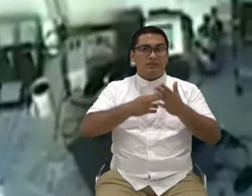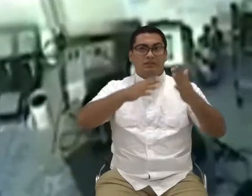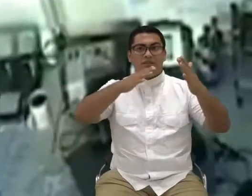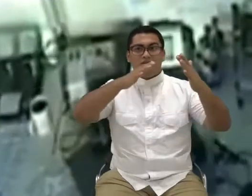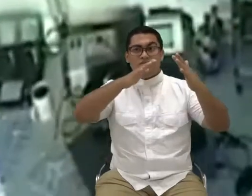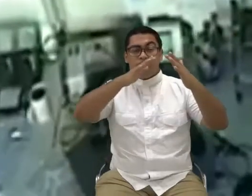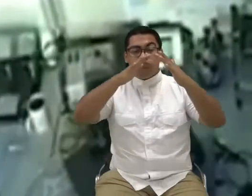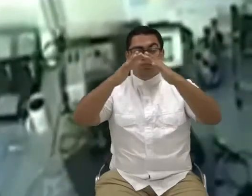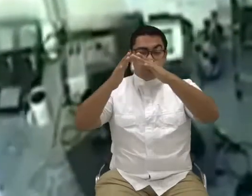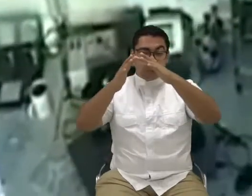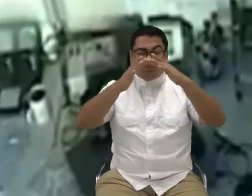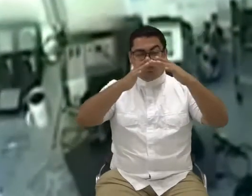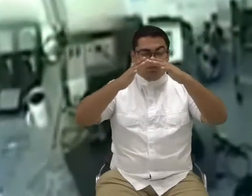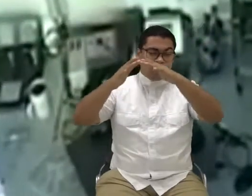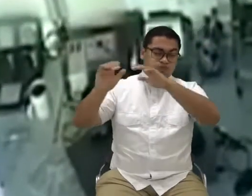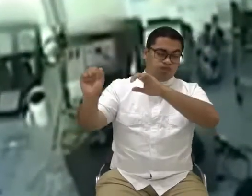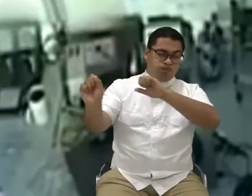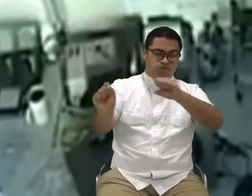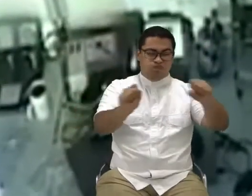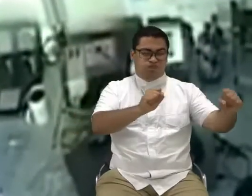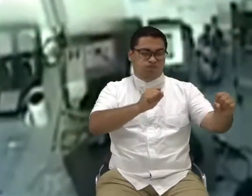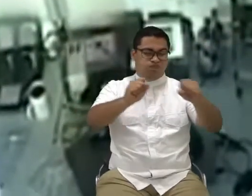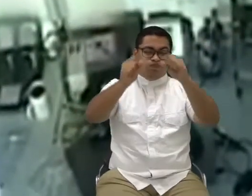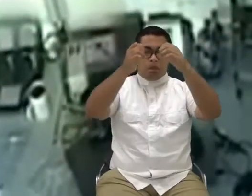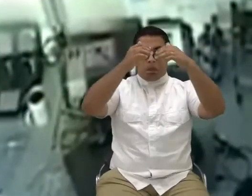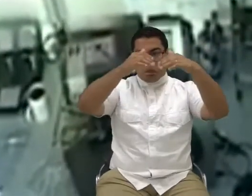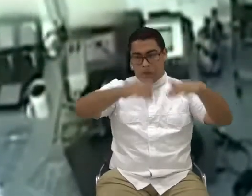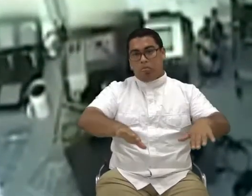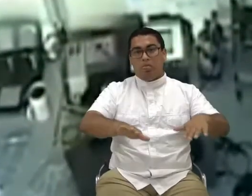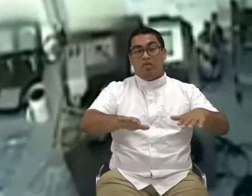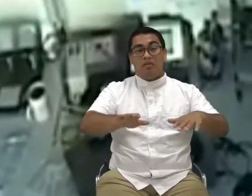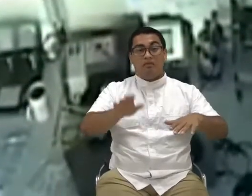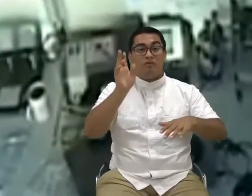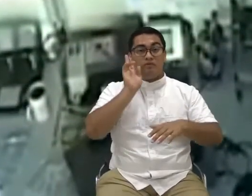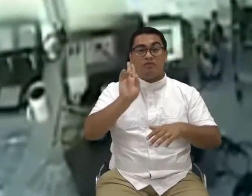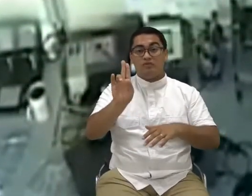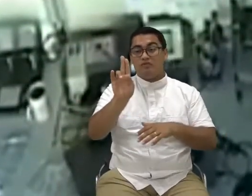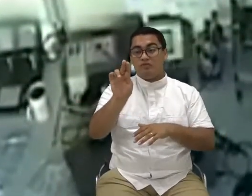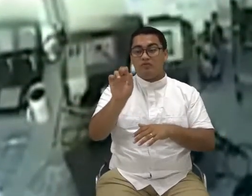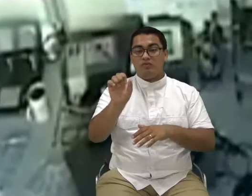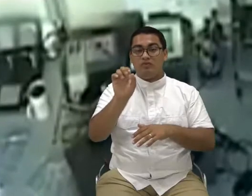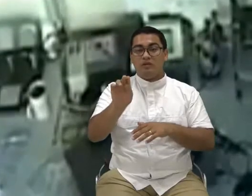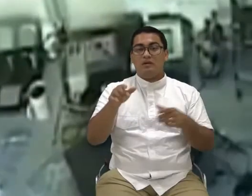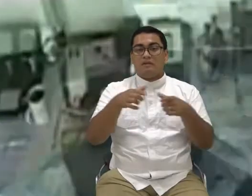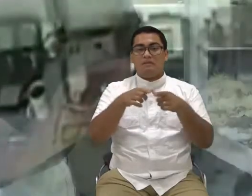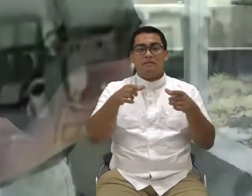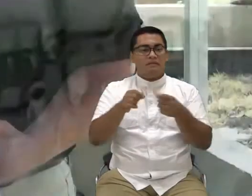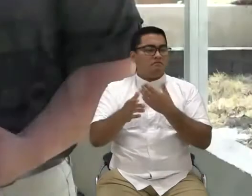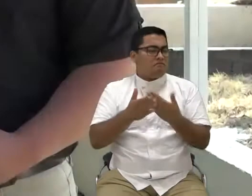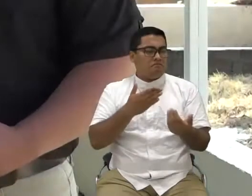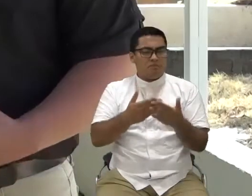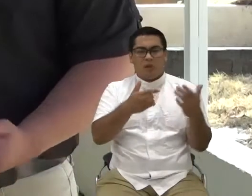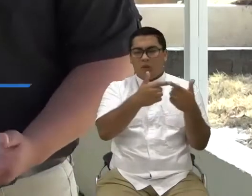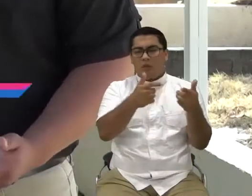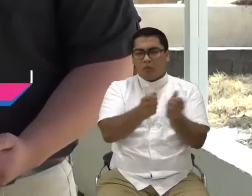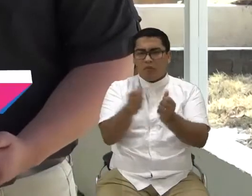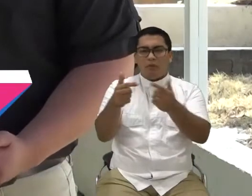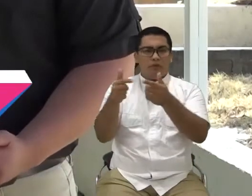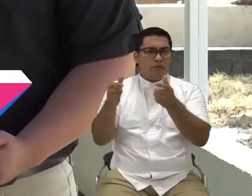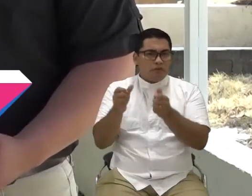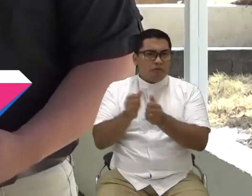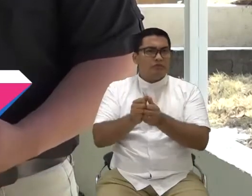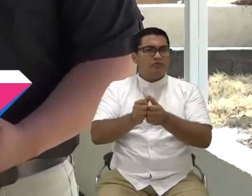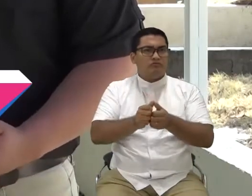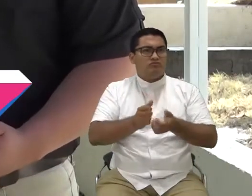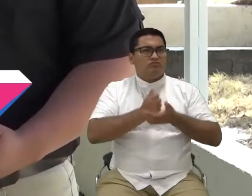terremoto y una serie de réplicas, la UNAM Managua, a pesar que estaba en periodo de vacaciones, conformó brigadas